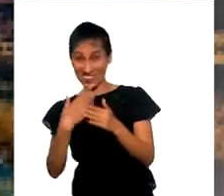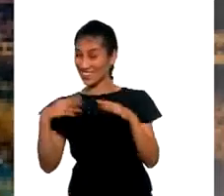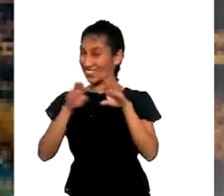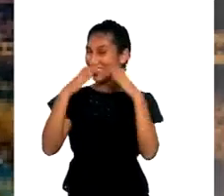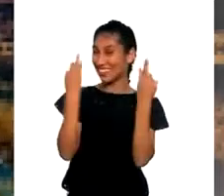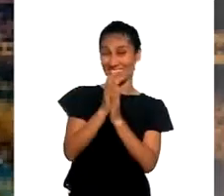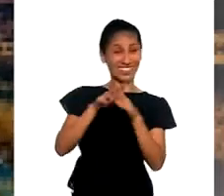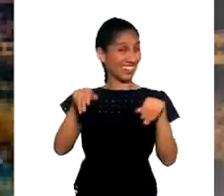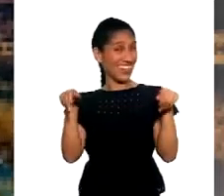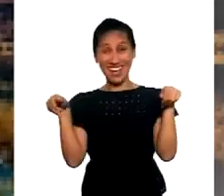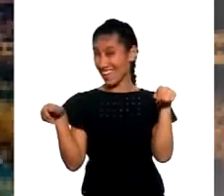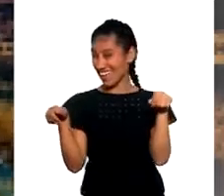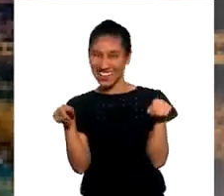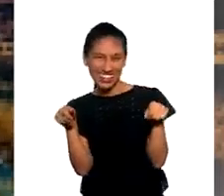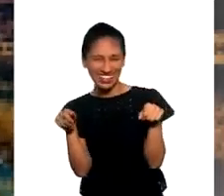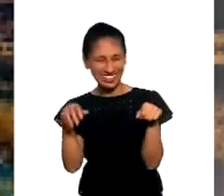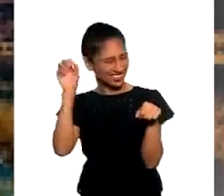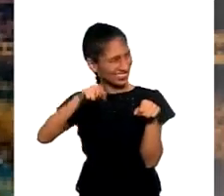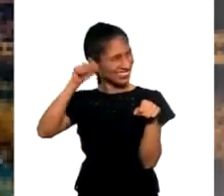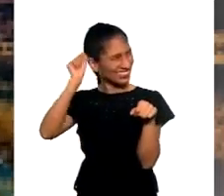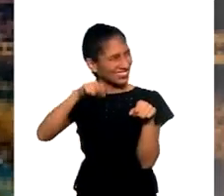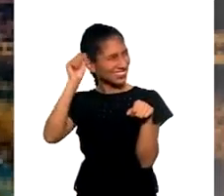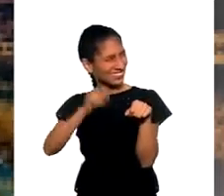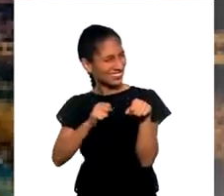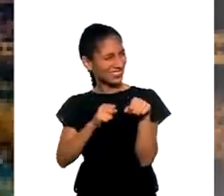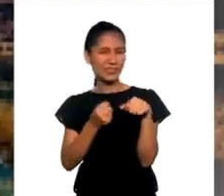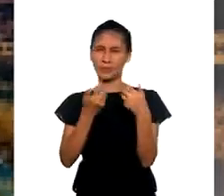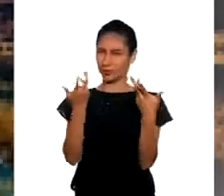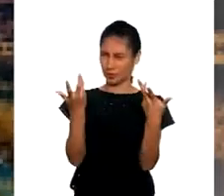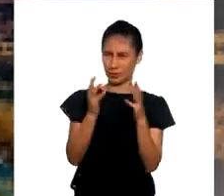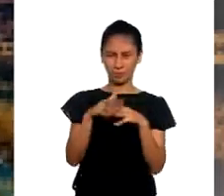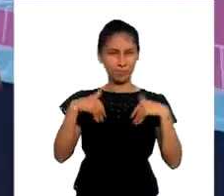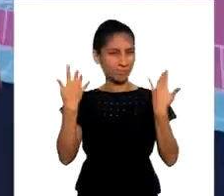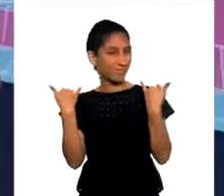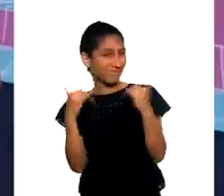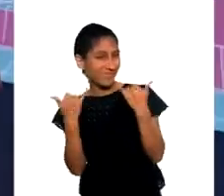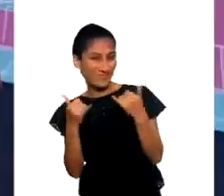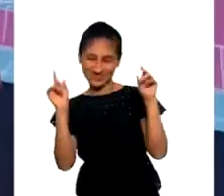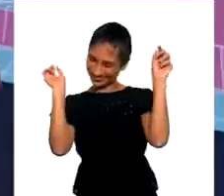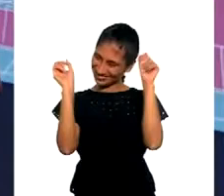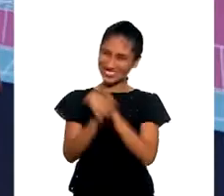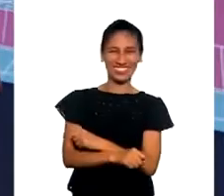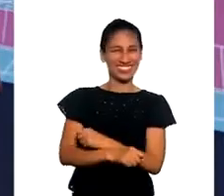familia voy a poder jugar